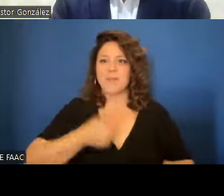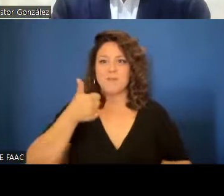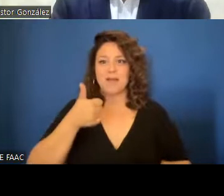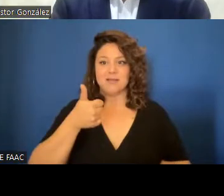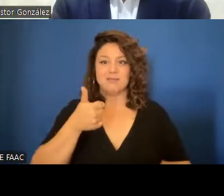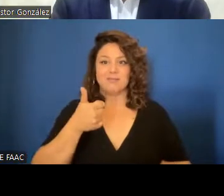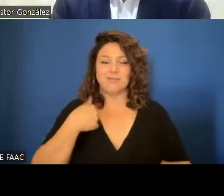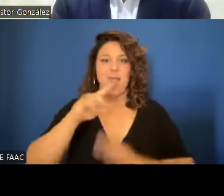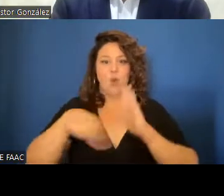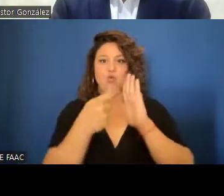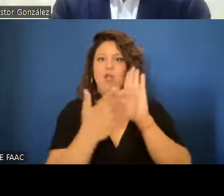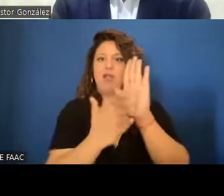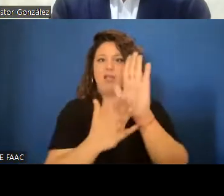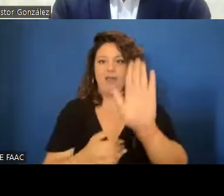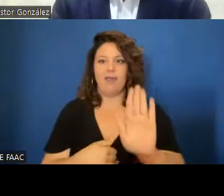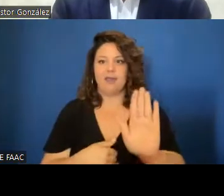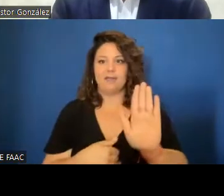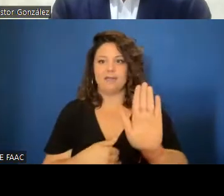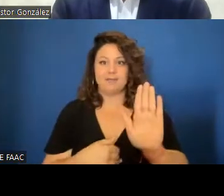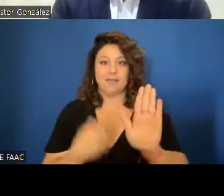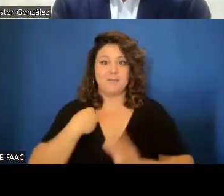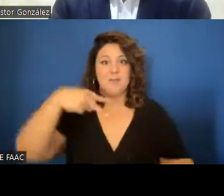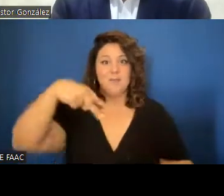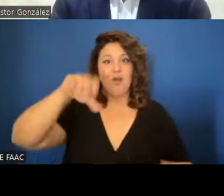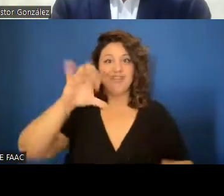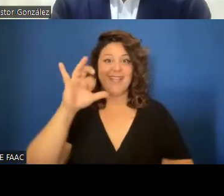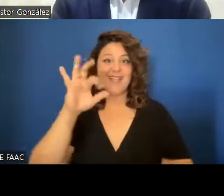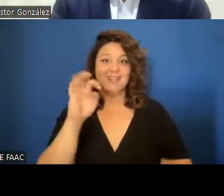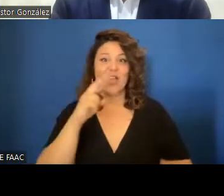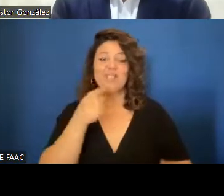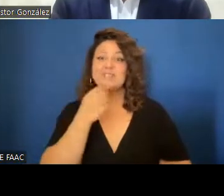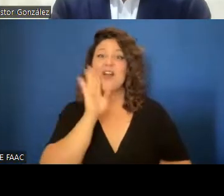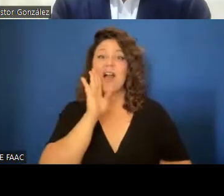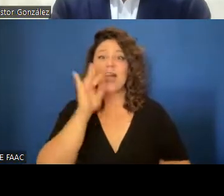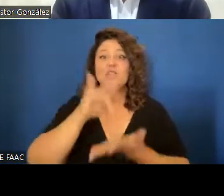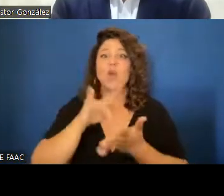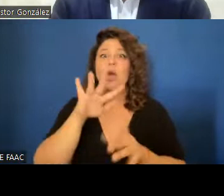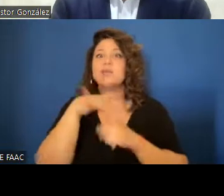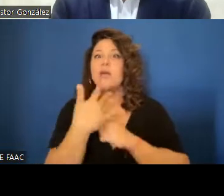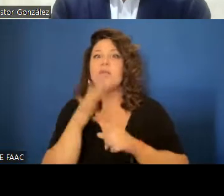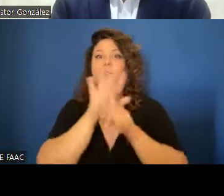Bueno, en primer lugar, muy buenas tardes a todos y bienvenidos. Bueno,